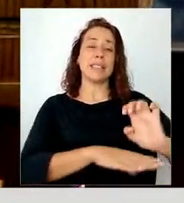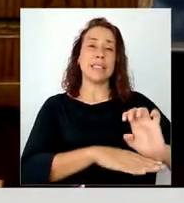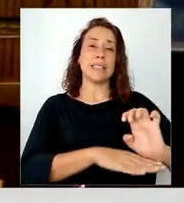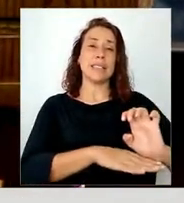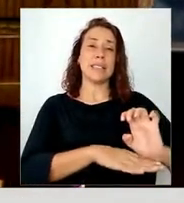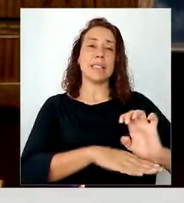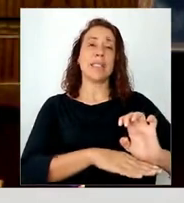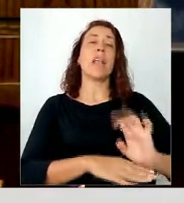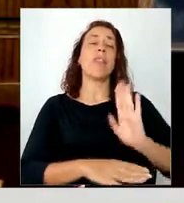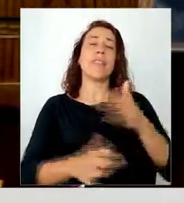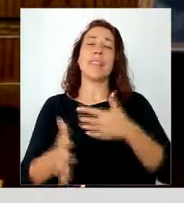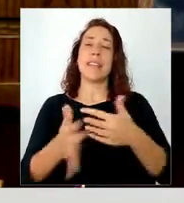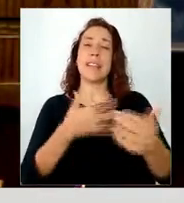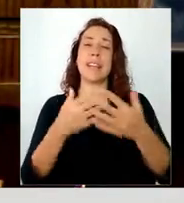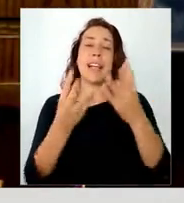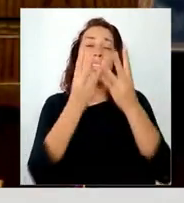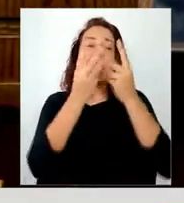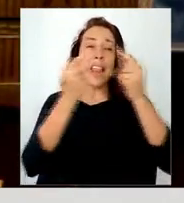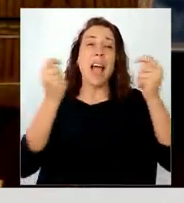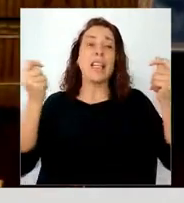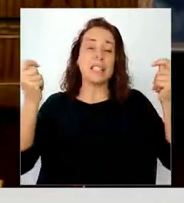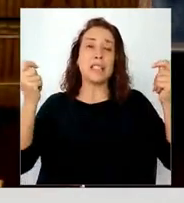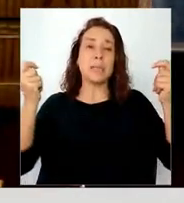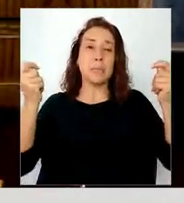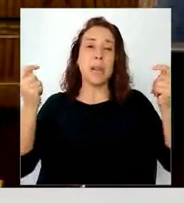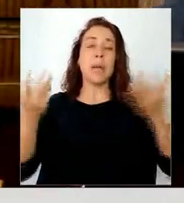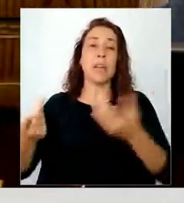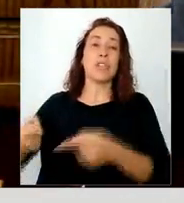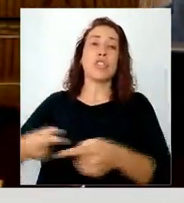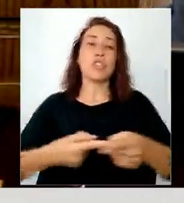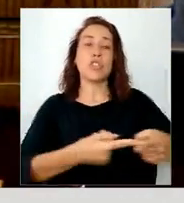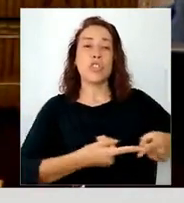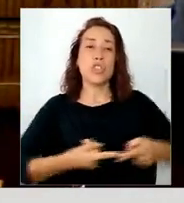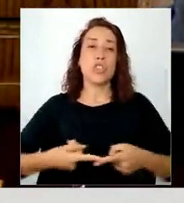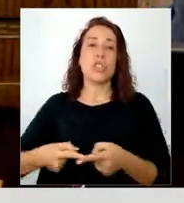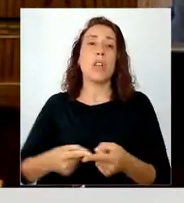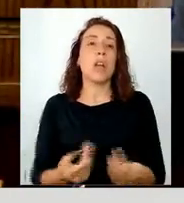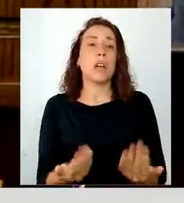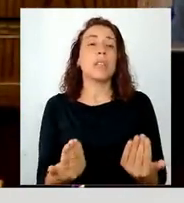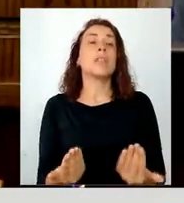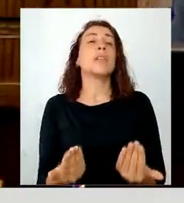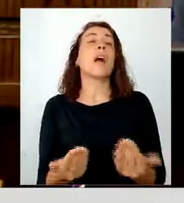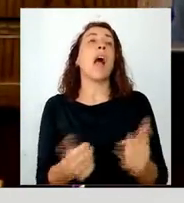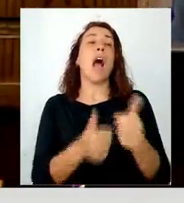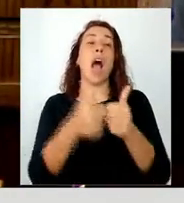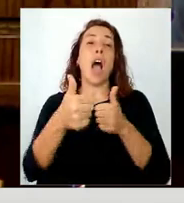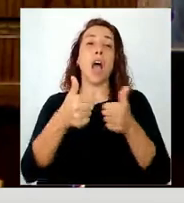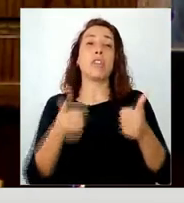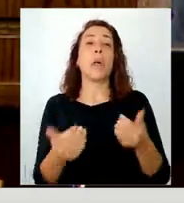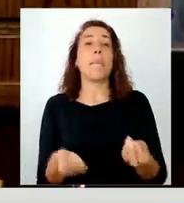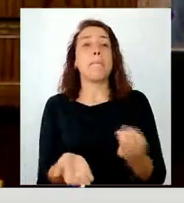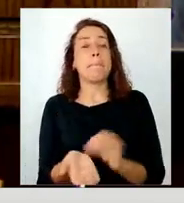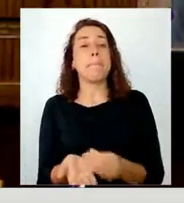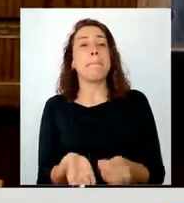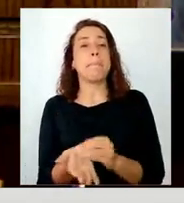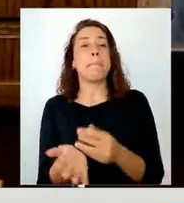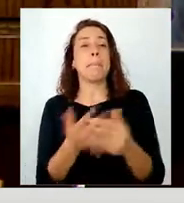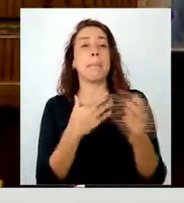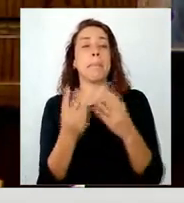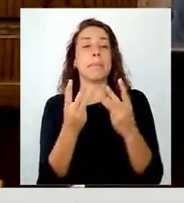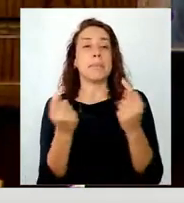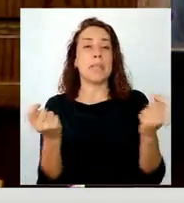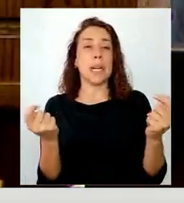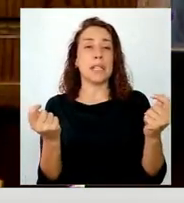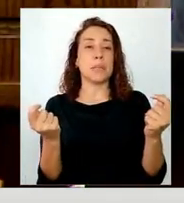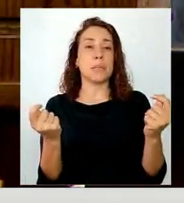posible porque nuestra sociedad demanda las autoridades más y más transparencia sobre todo por